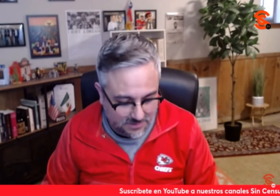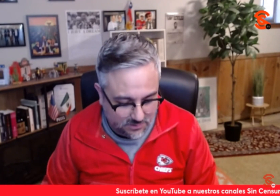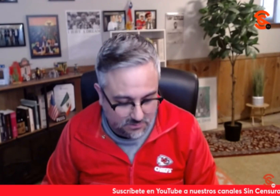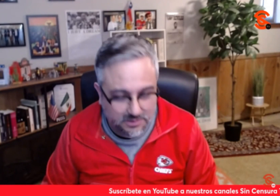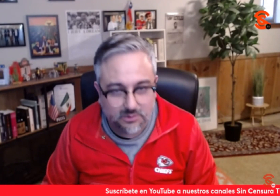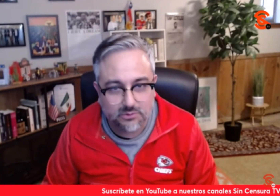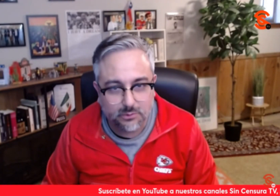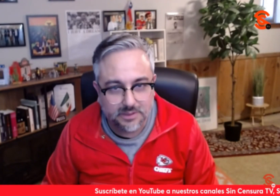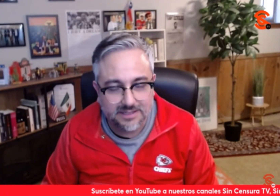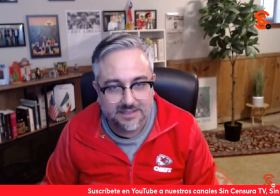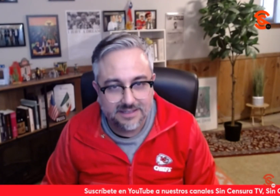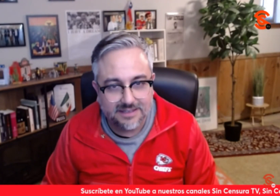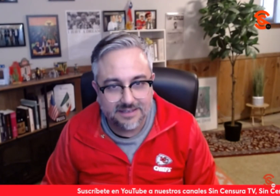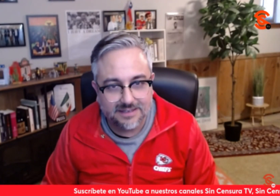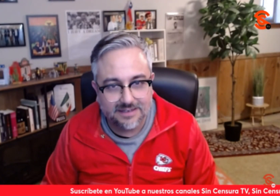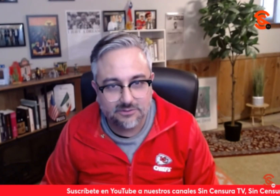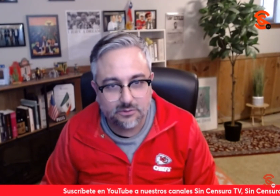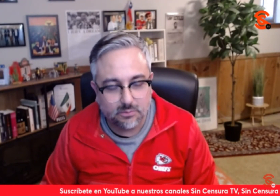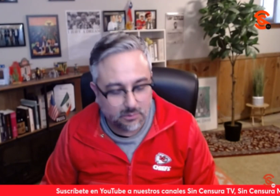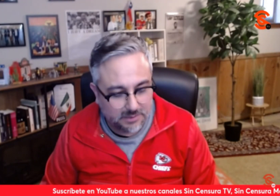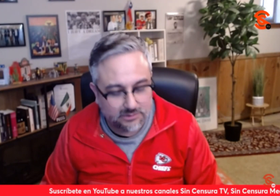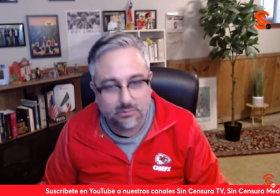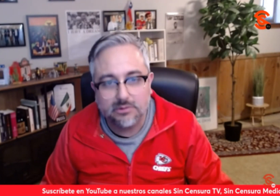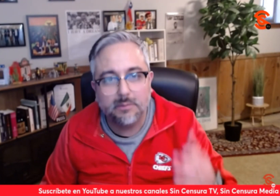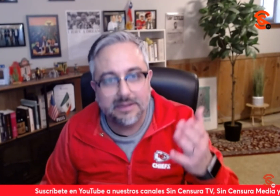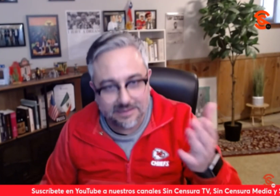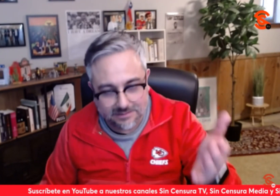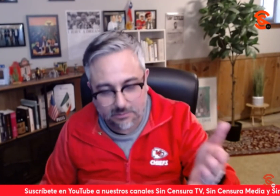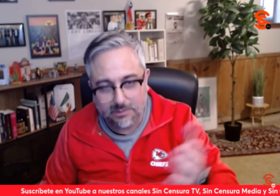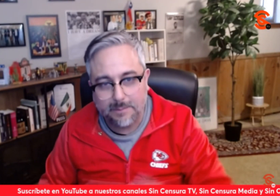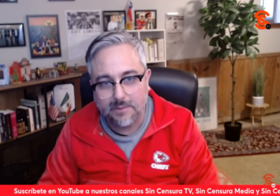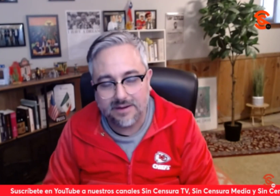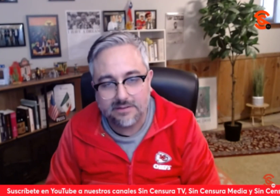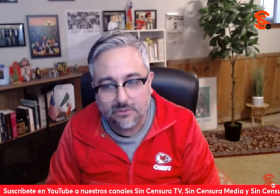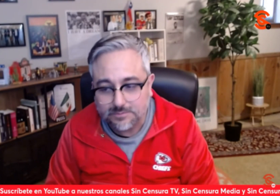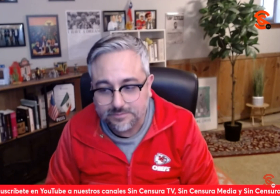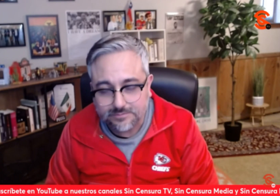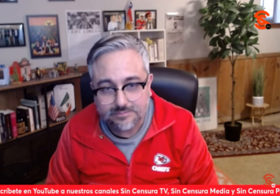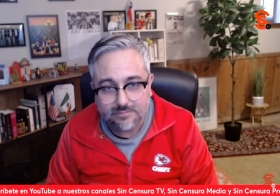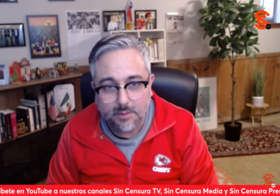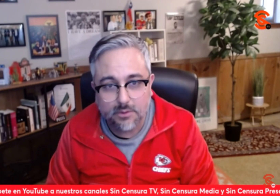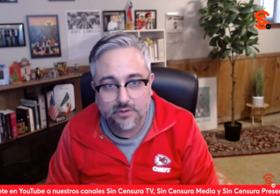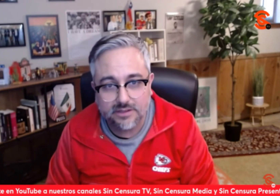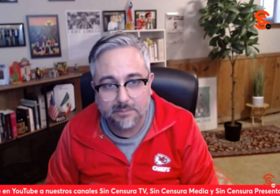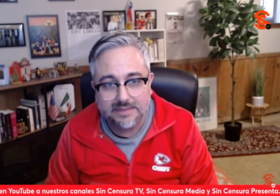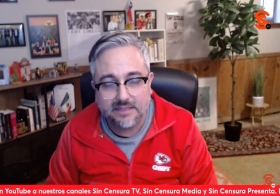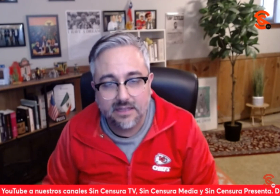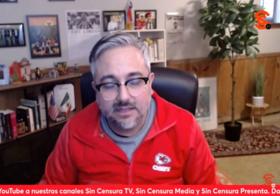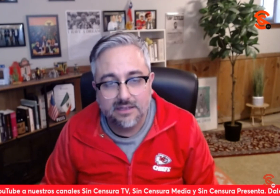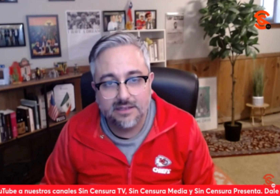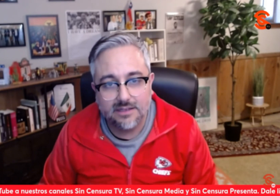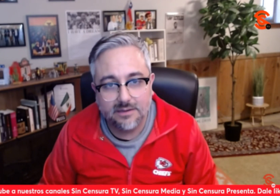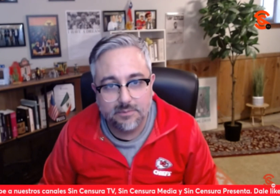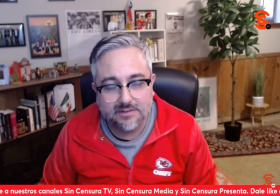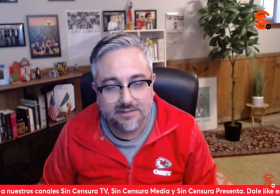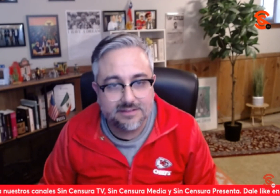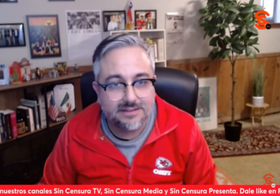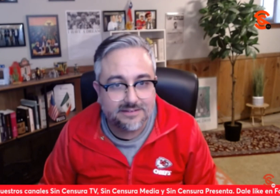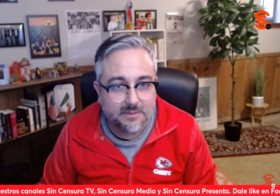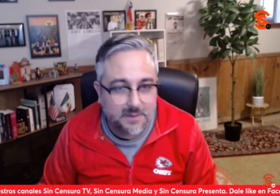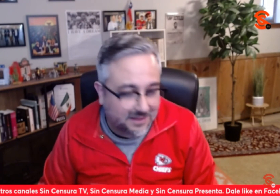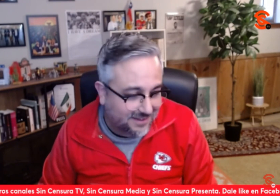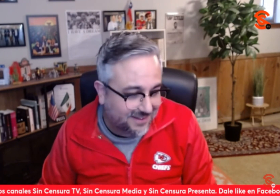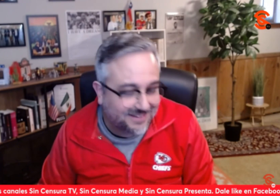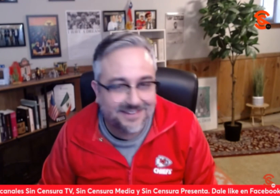don David como de costumbre en estos momentos. Vamos a intentar volver a poner esto, pero efectivamente el